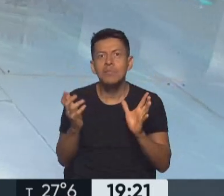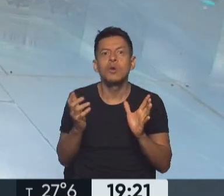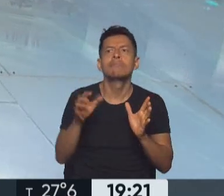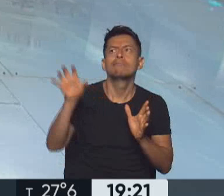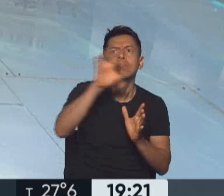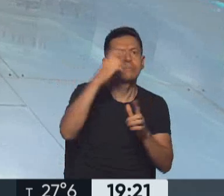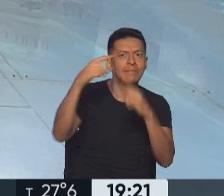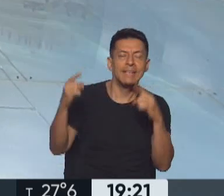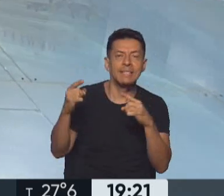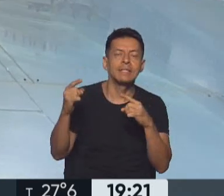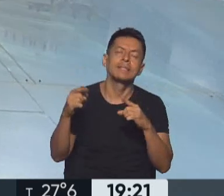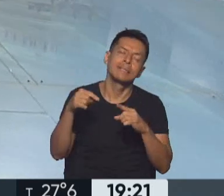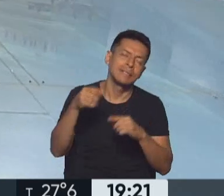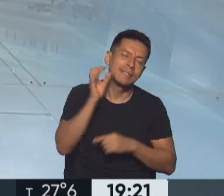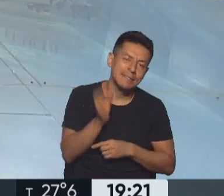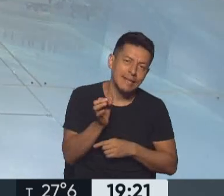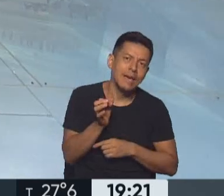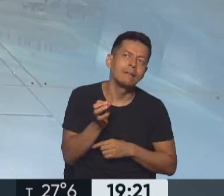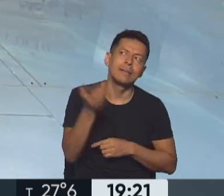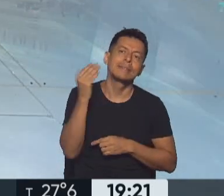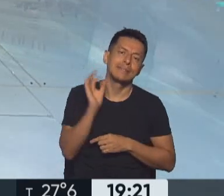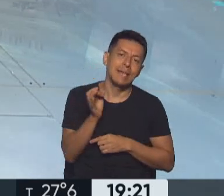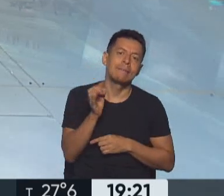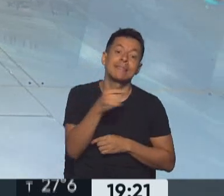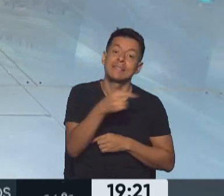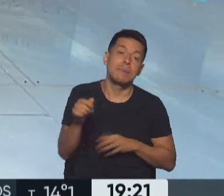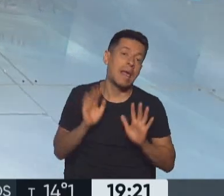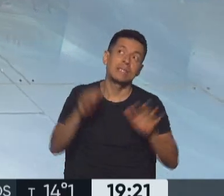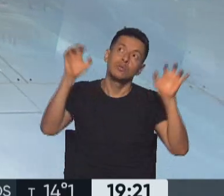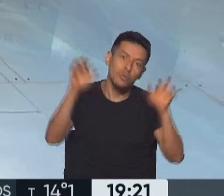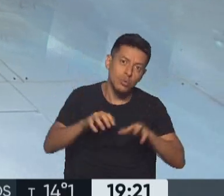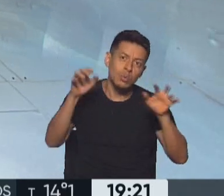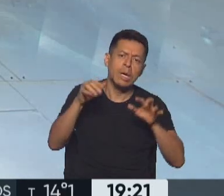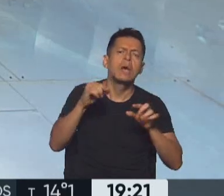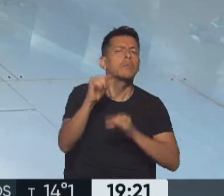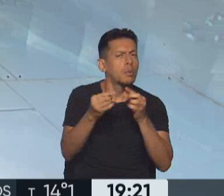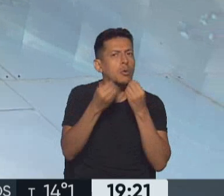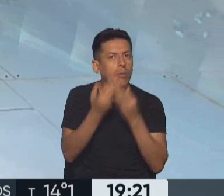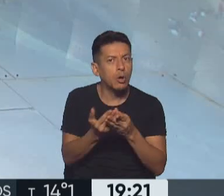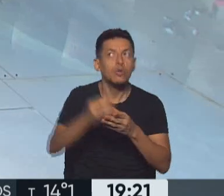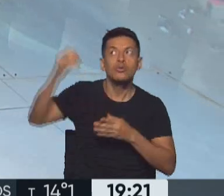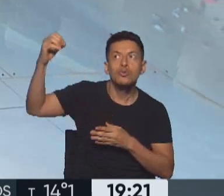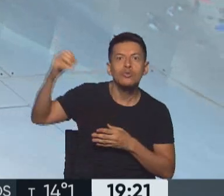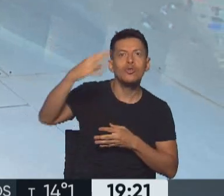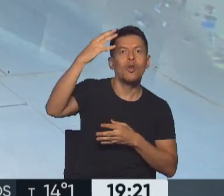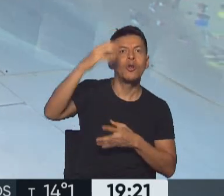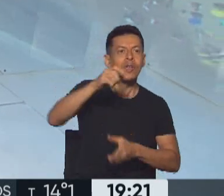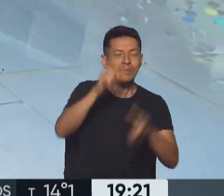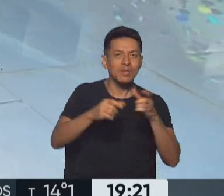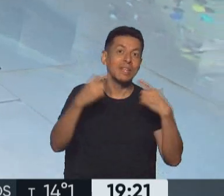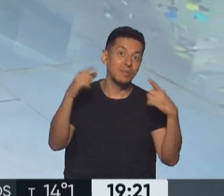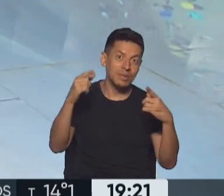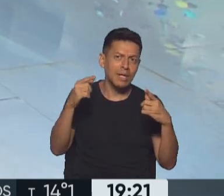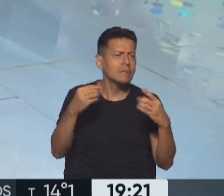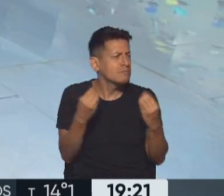turísticos y se esperaba una semana como la que sucedió y de a poco va mejorando. Vuelve el sol, la gente puede disfrutar. Mucha gente.